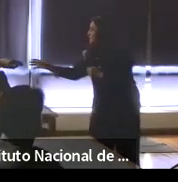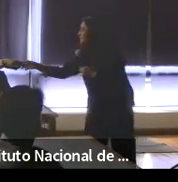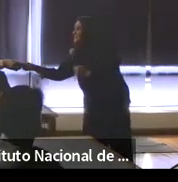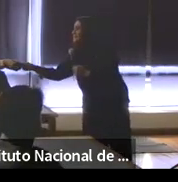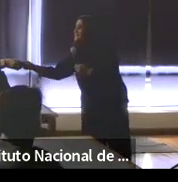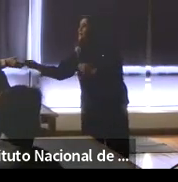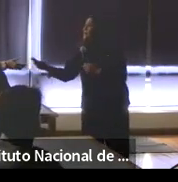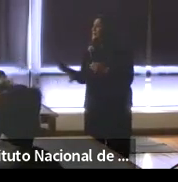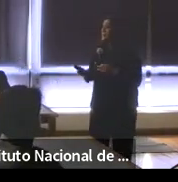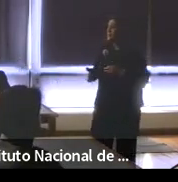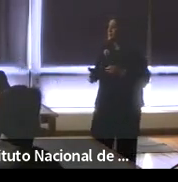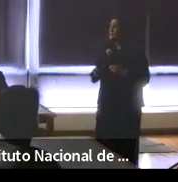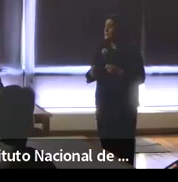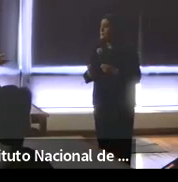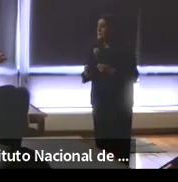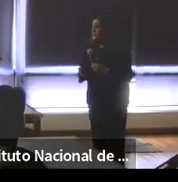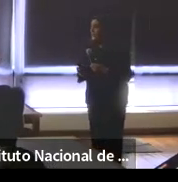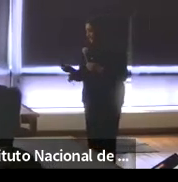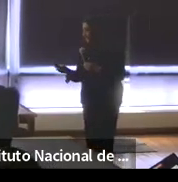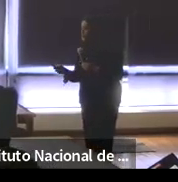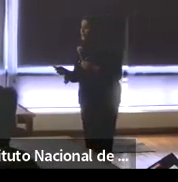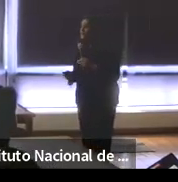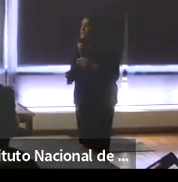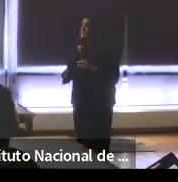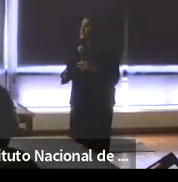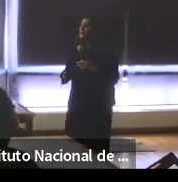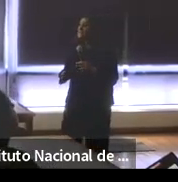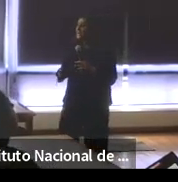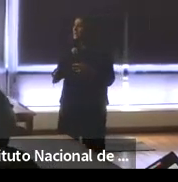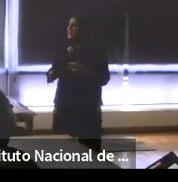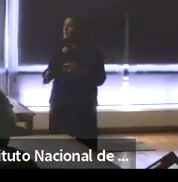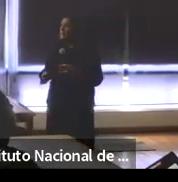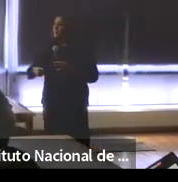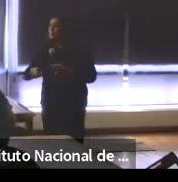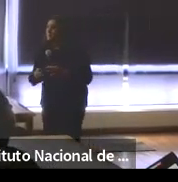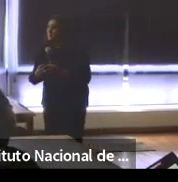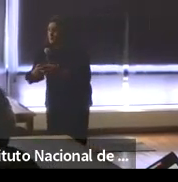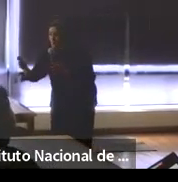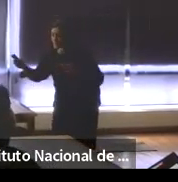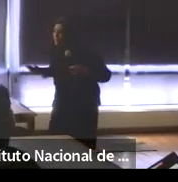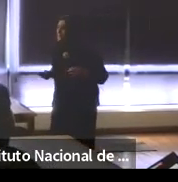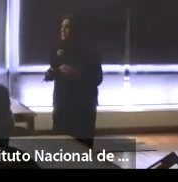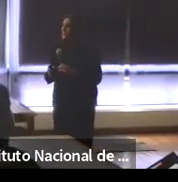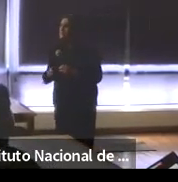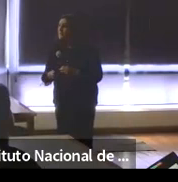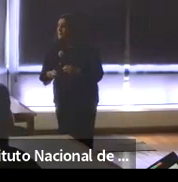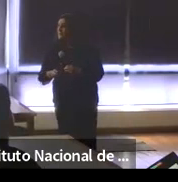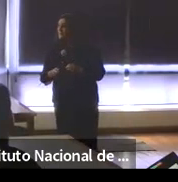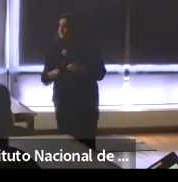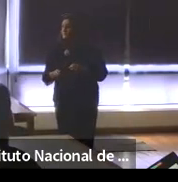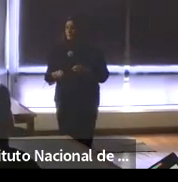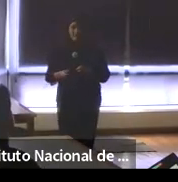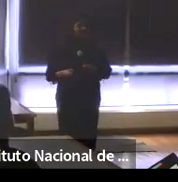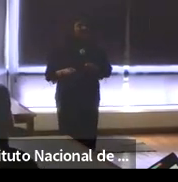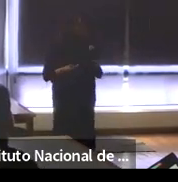negociación tienes que ser objetivo en una negociación tienes que tomar en cuenta todas las